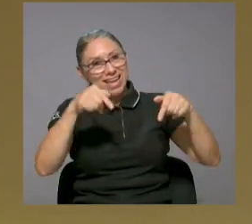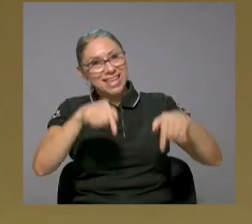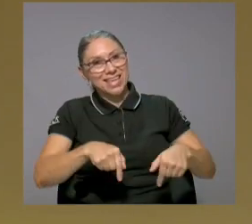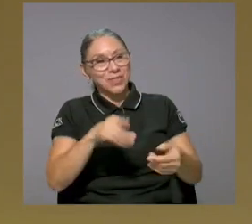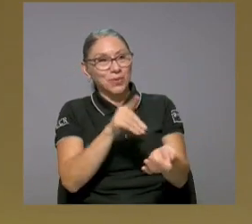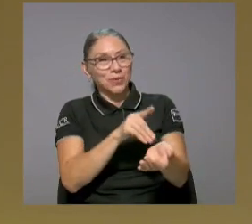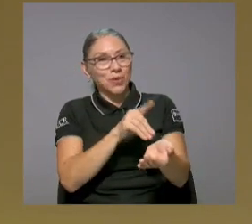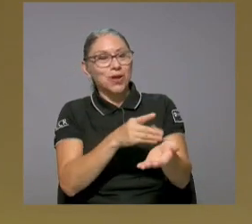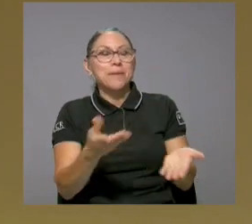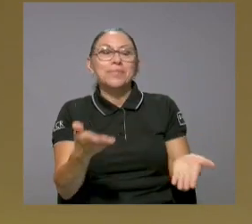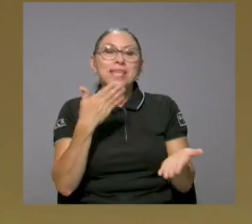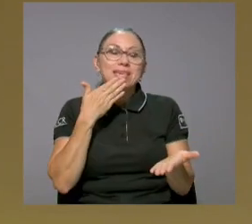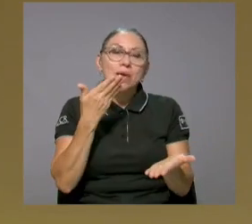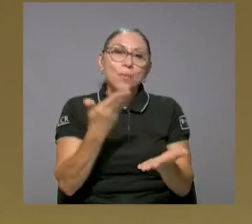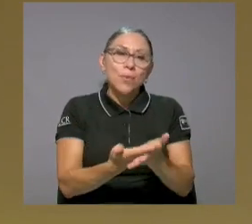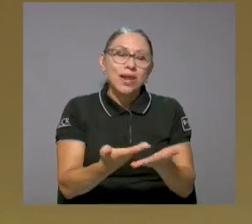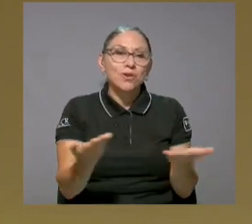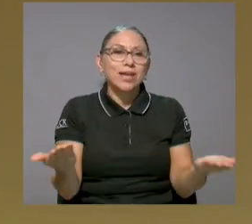que